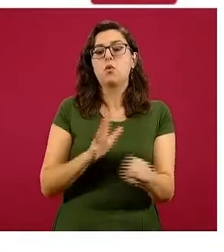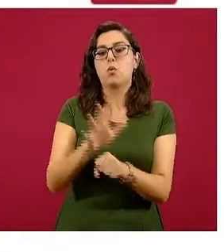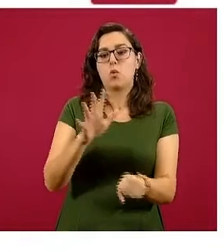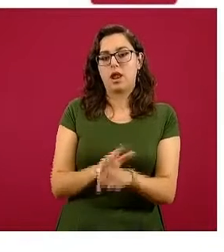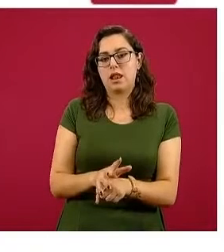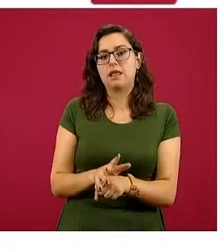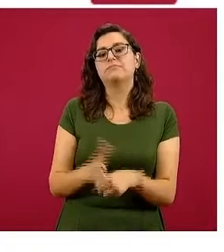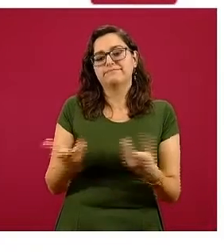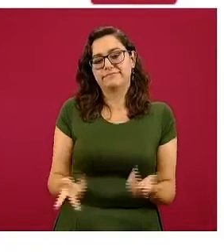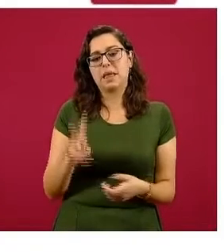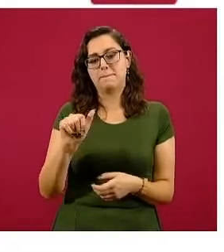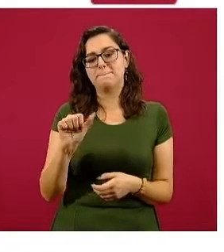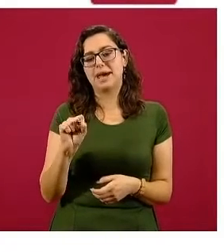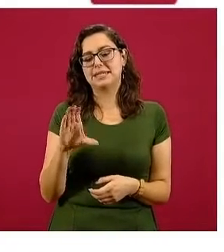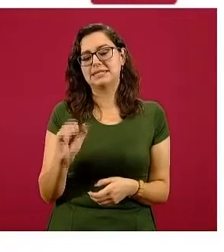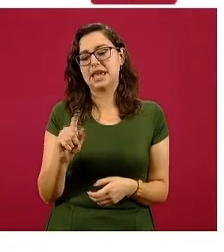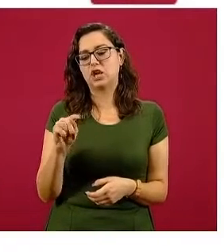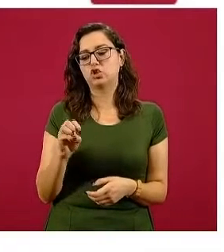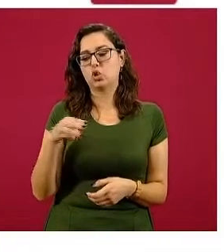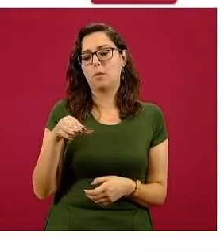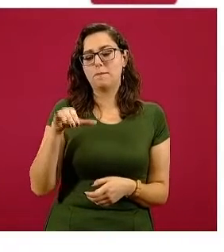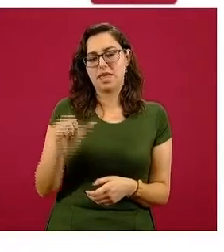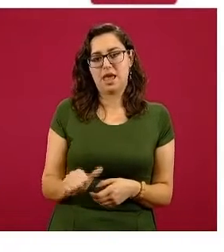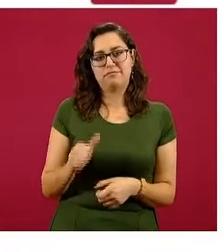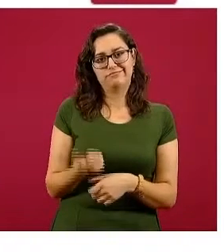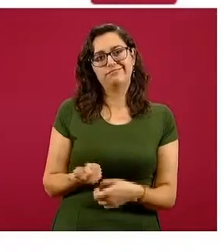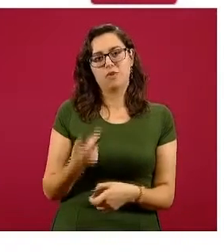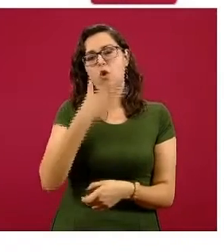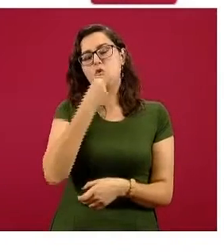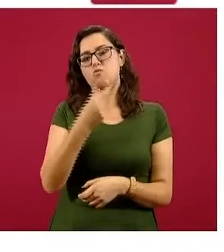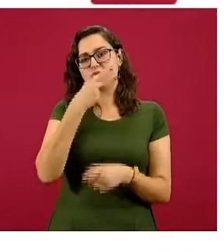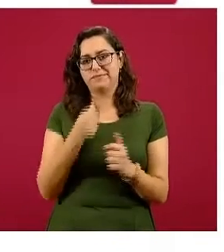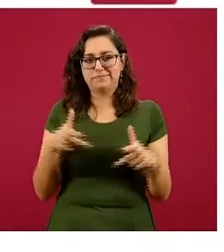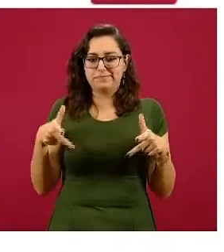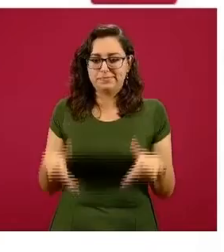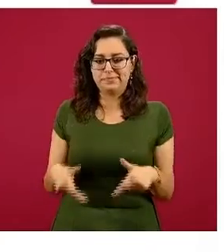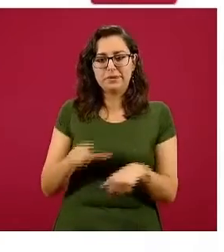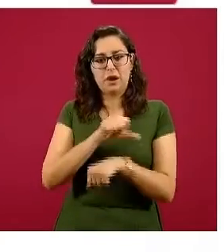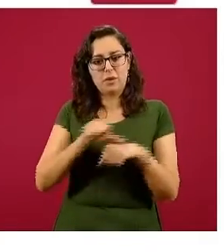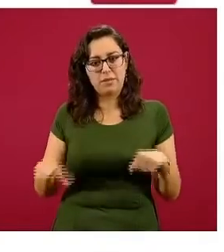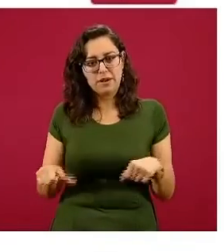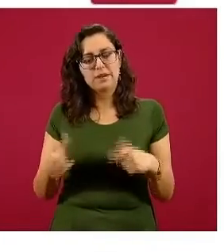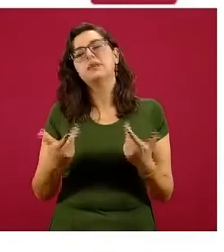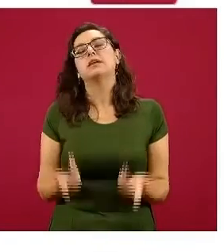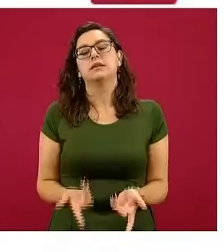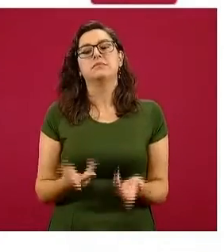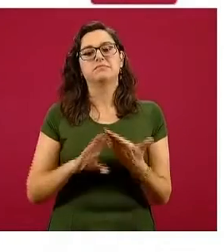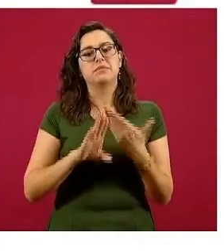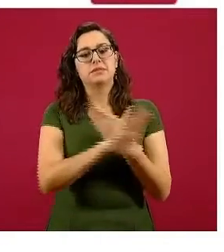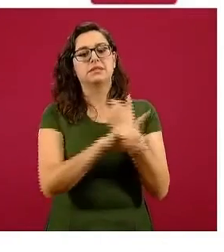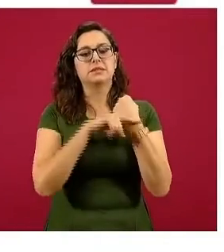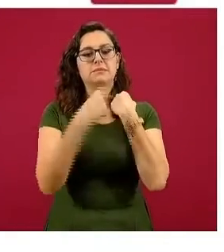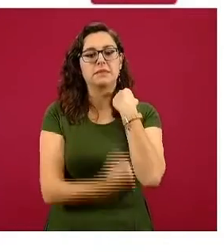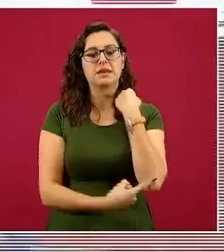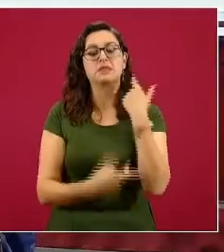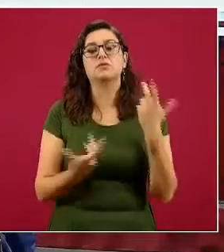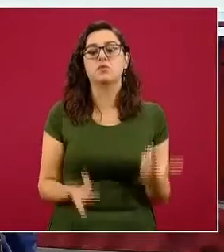a decidir si quiere o no tener hijos y cuántos hijos e hijas desea tener. La que sigue, por favor.